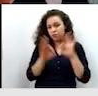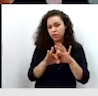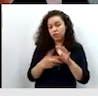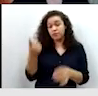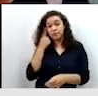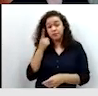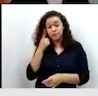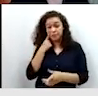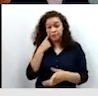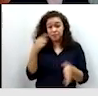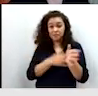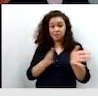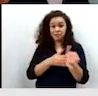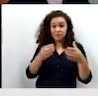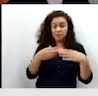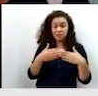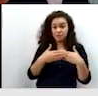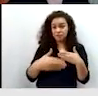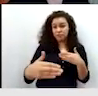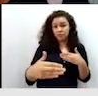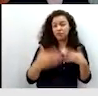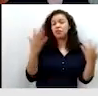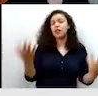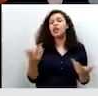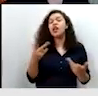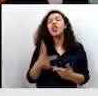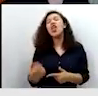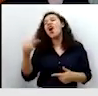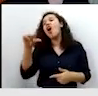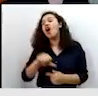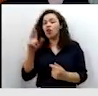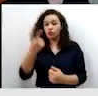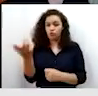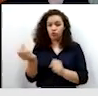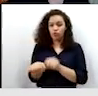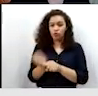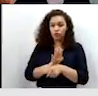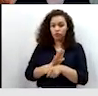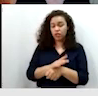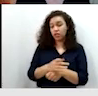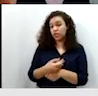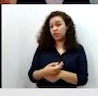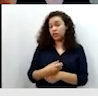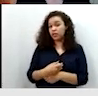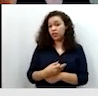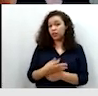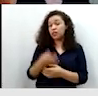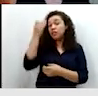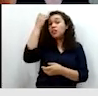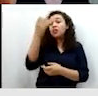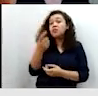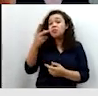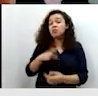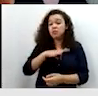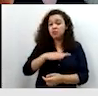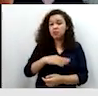archivo, lo único que hace falta, si en dado caso dicen, no, es que ahí tuvimos un caso COVID. Pues, ¿cuánto tiempo dura el virus? 5